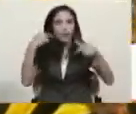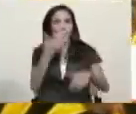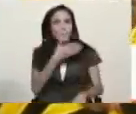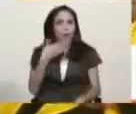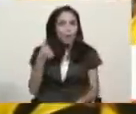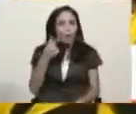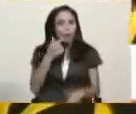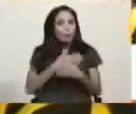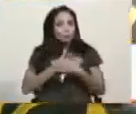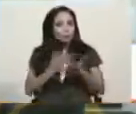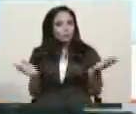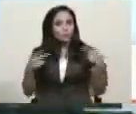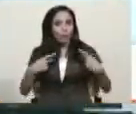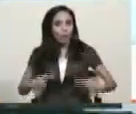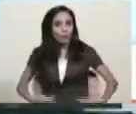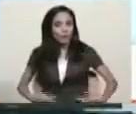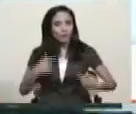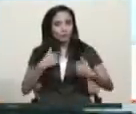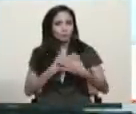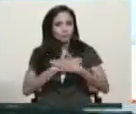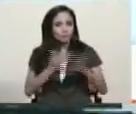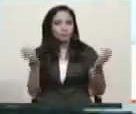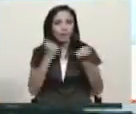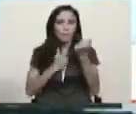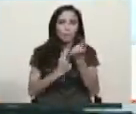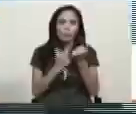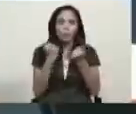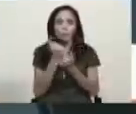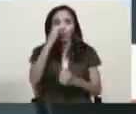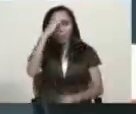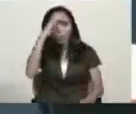condiciones, buscar con el apoyo de Cuba